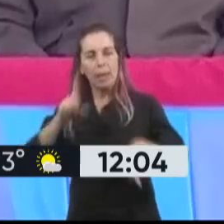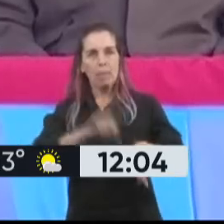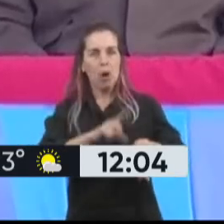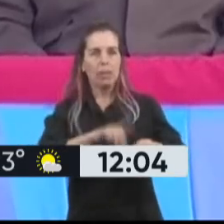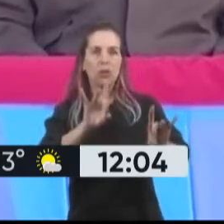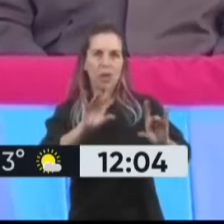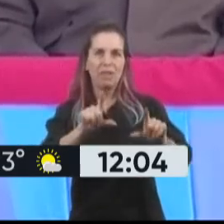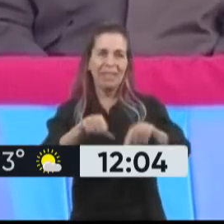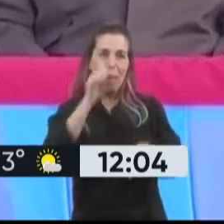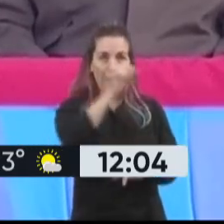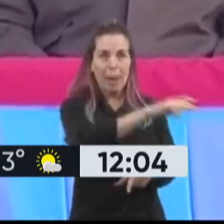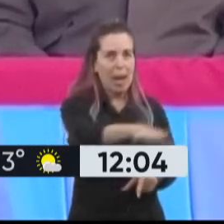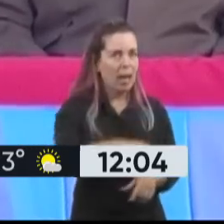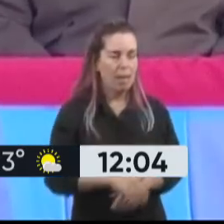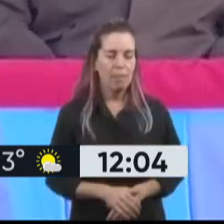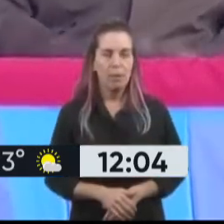actividad agropecuaria.